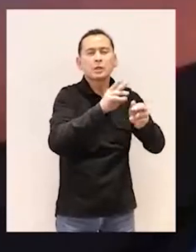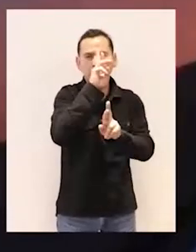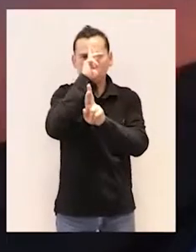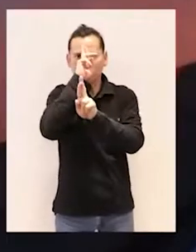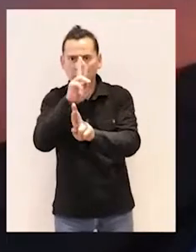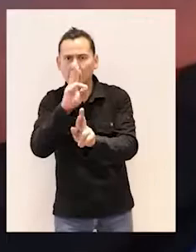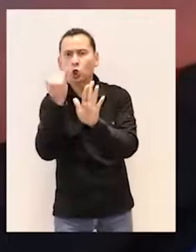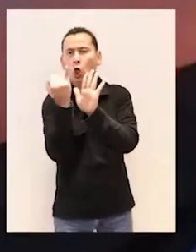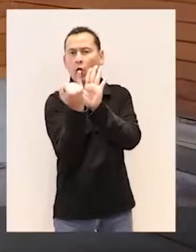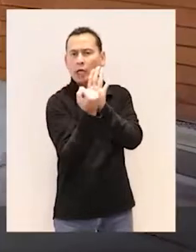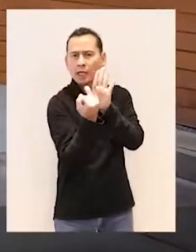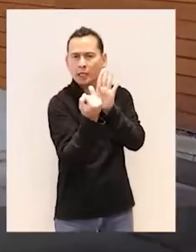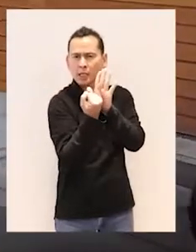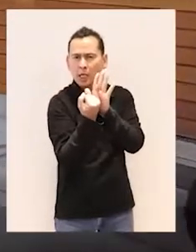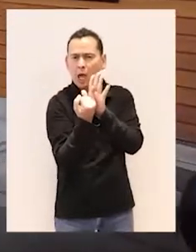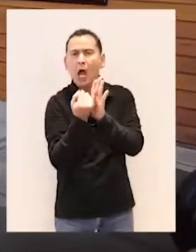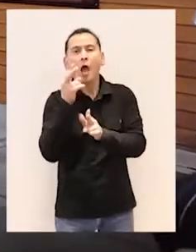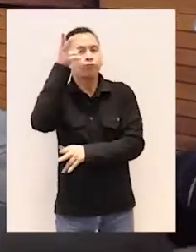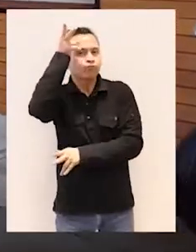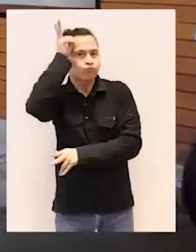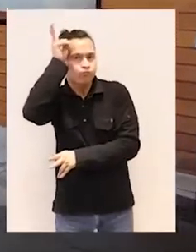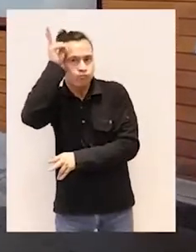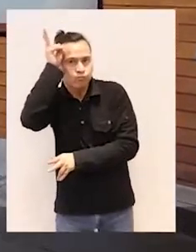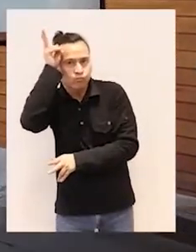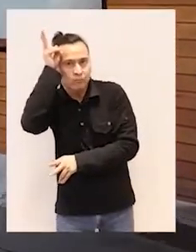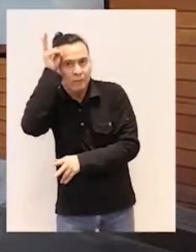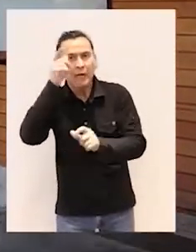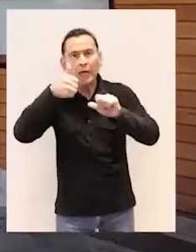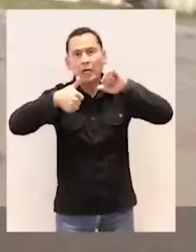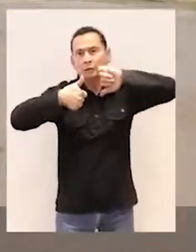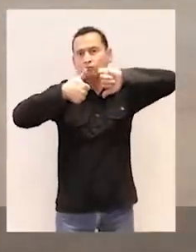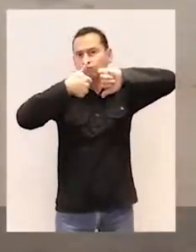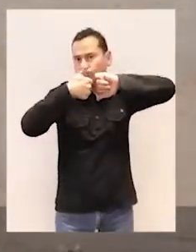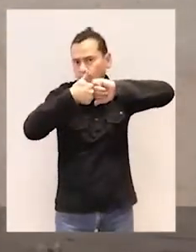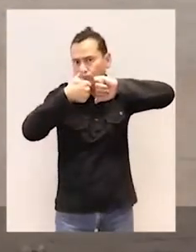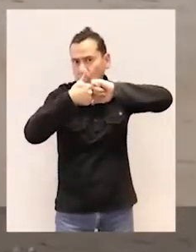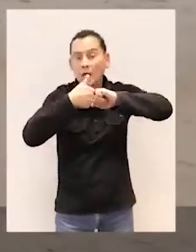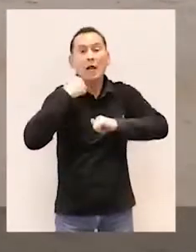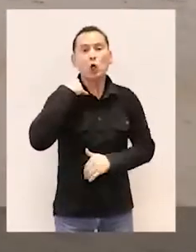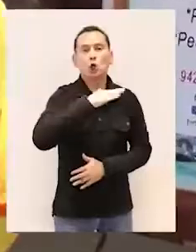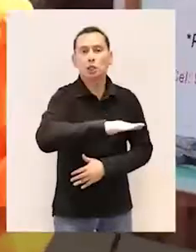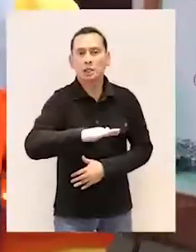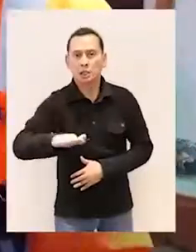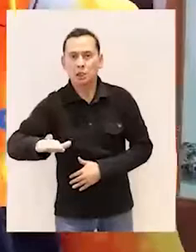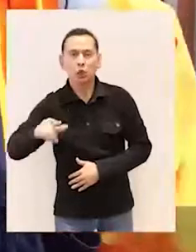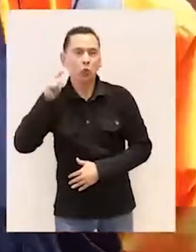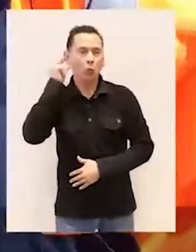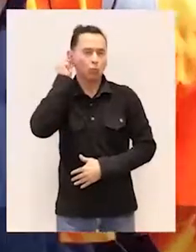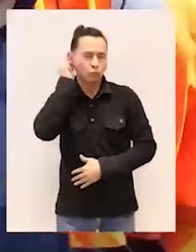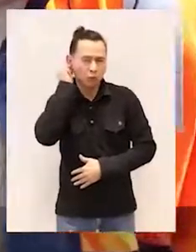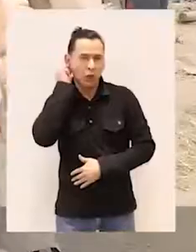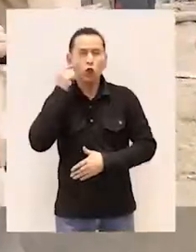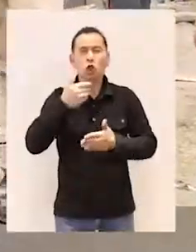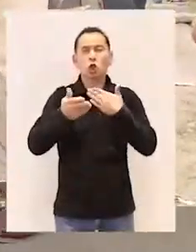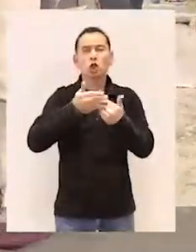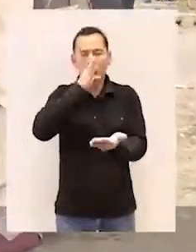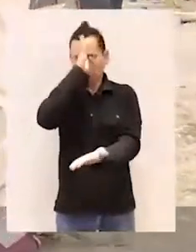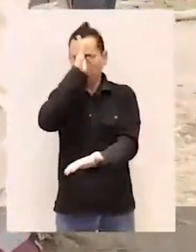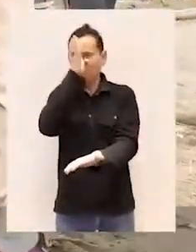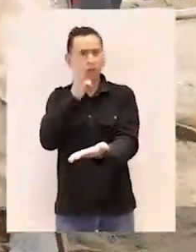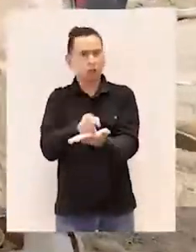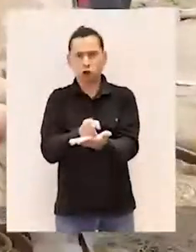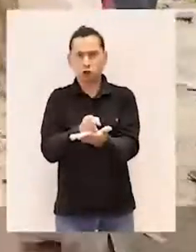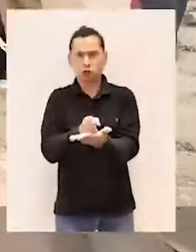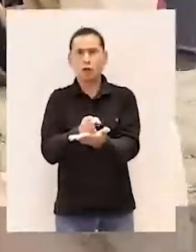a las distintas identidades, a los pueblos originarios, a las disidencias sexuales, la infancia, las mujeres, donde las decisiones